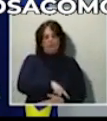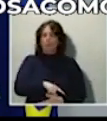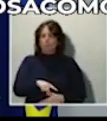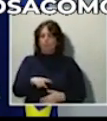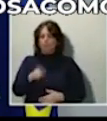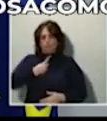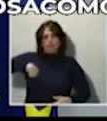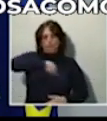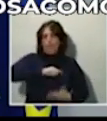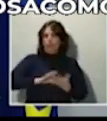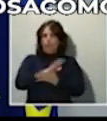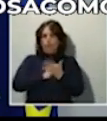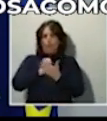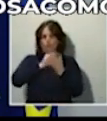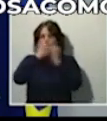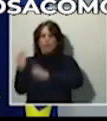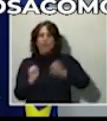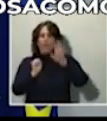Bueno, básicamente lo que dice